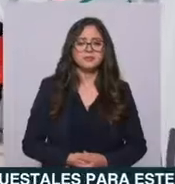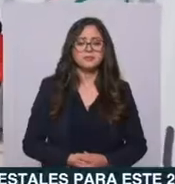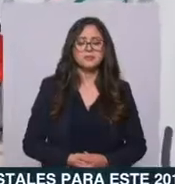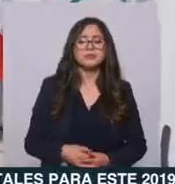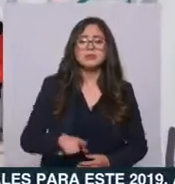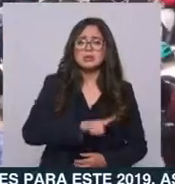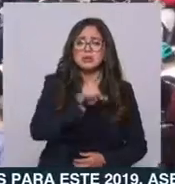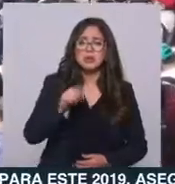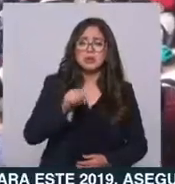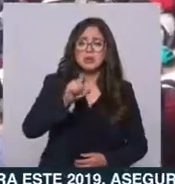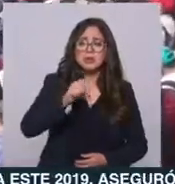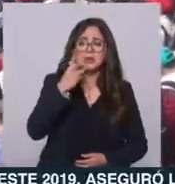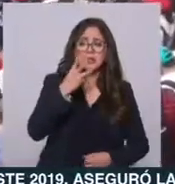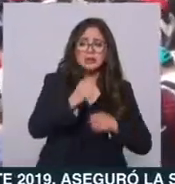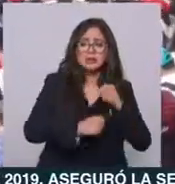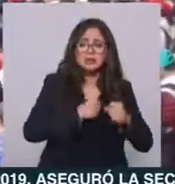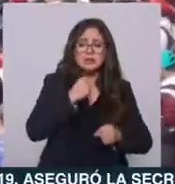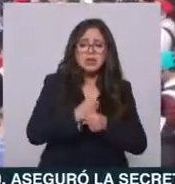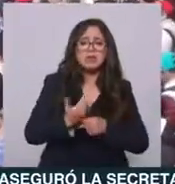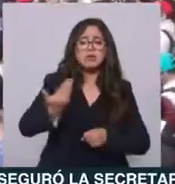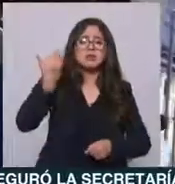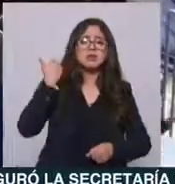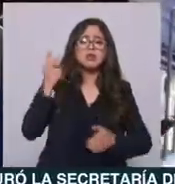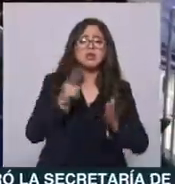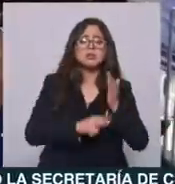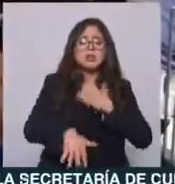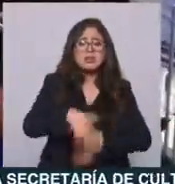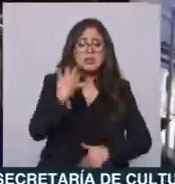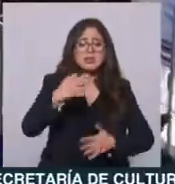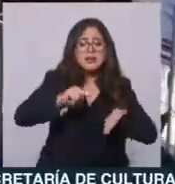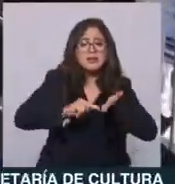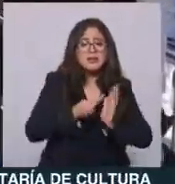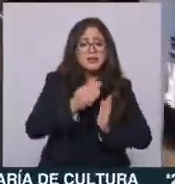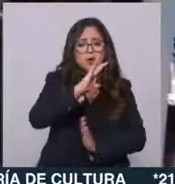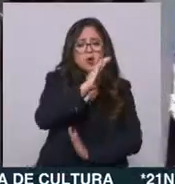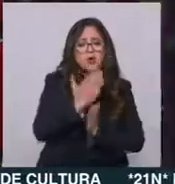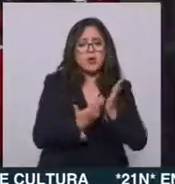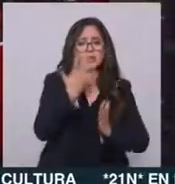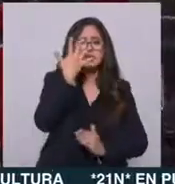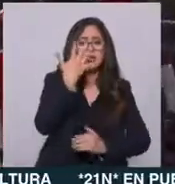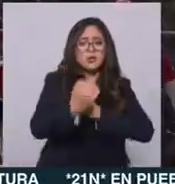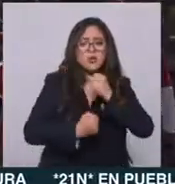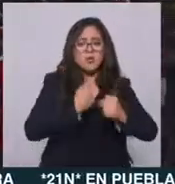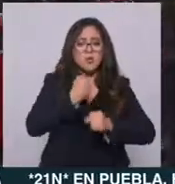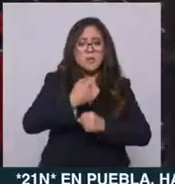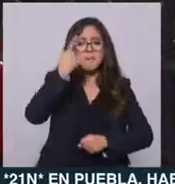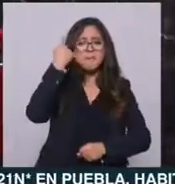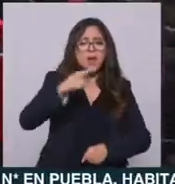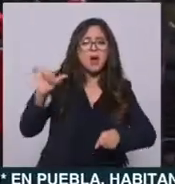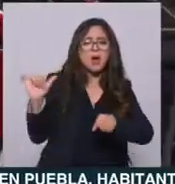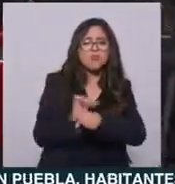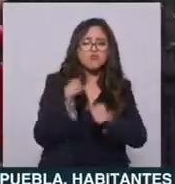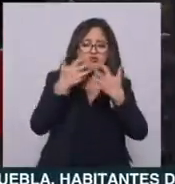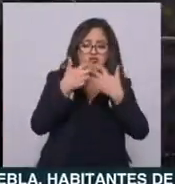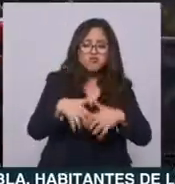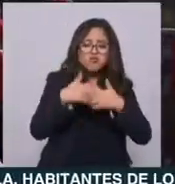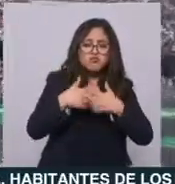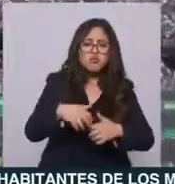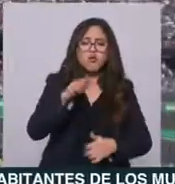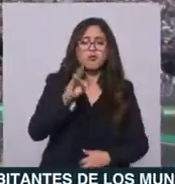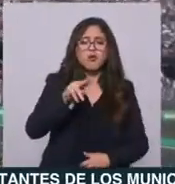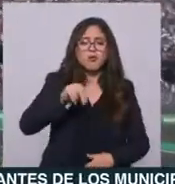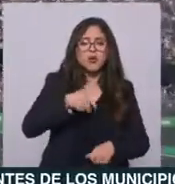Después de 23 años de ausencia, fue en el 2015 cuando se firmó un contrato por 5 años para que el rugir de los motores de la Fórmula